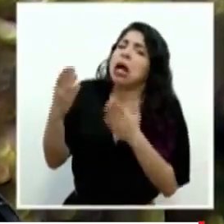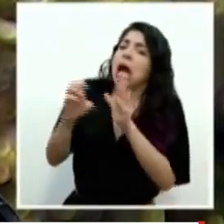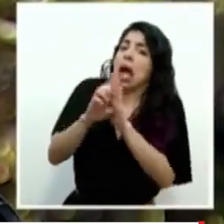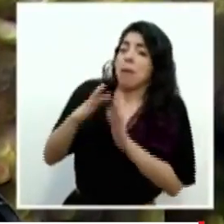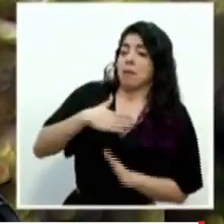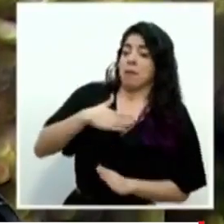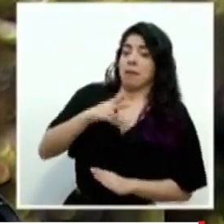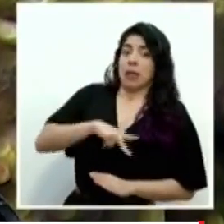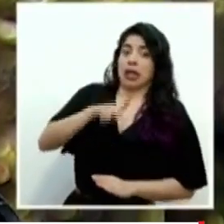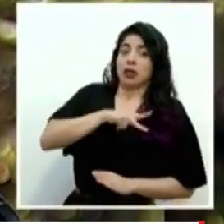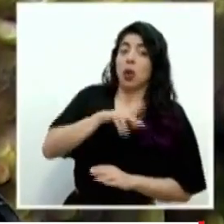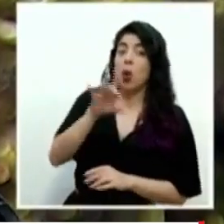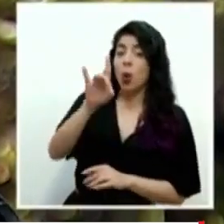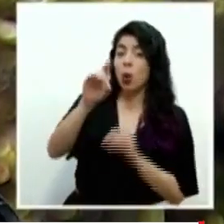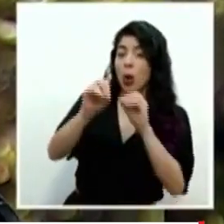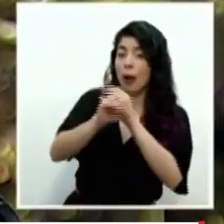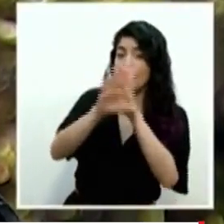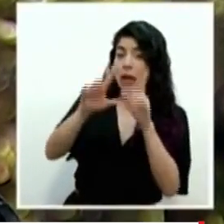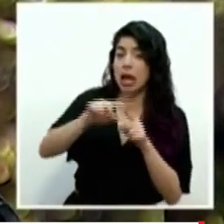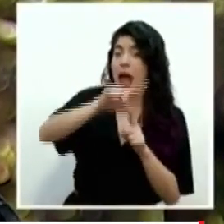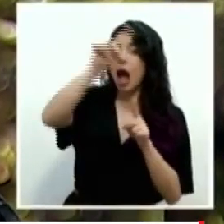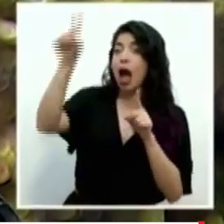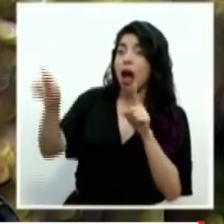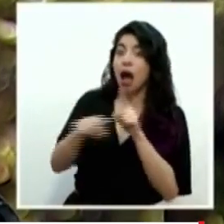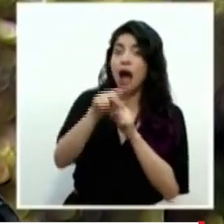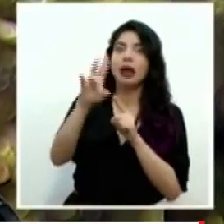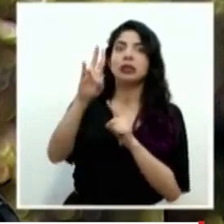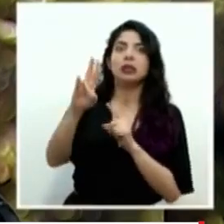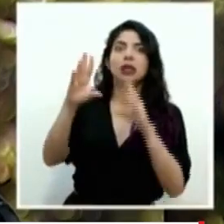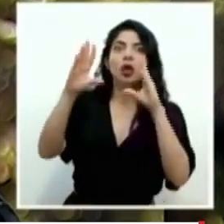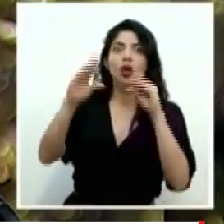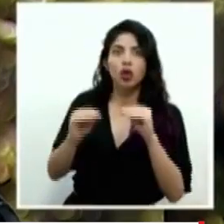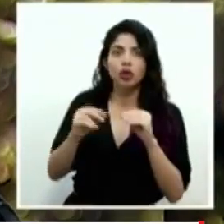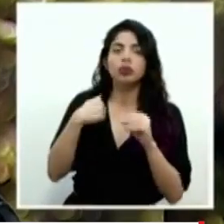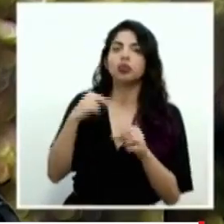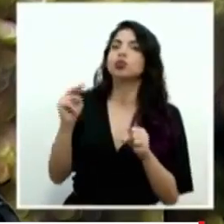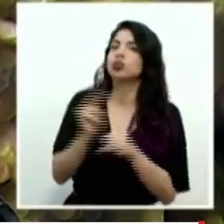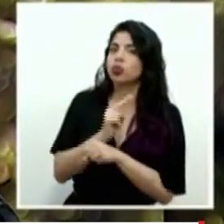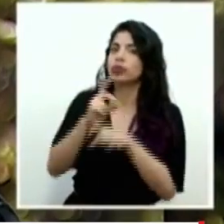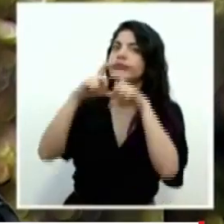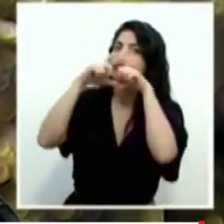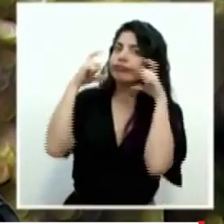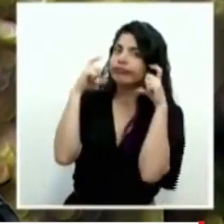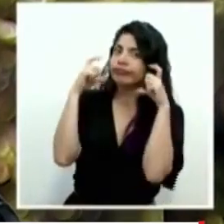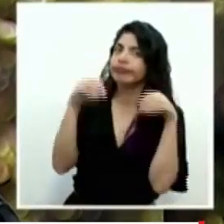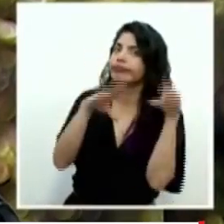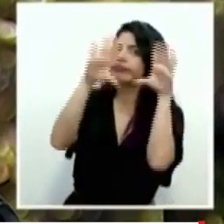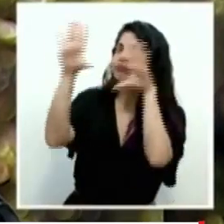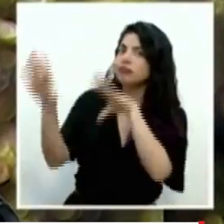ejemplo, en mi caso, desde las 8 de la mañana hasta las 7 de la noche, prácticamente utilizo la mascarilla.